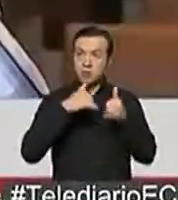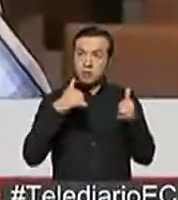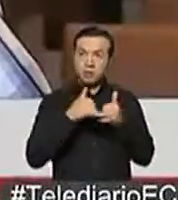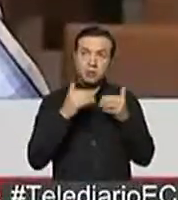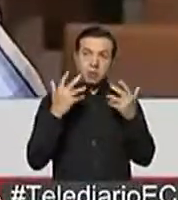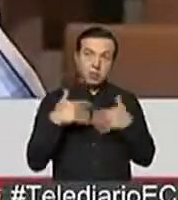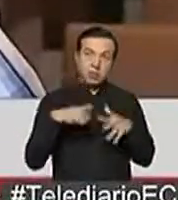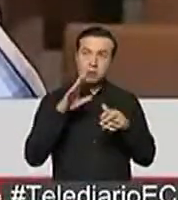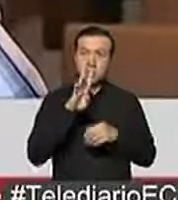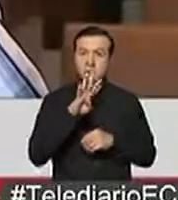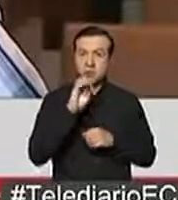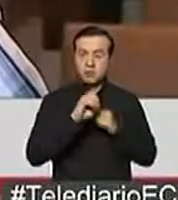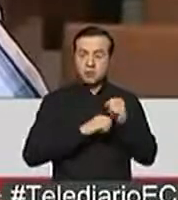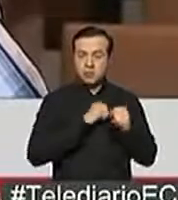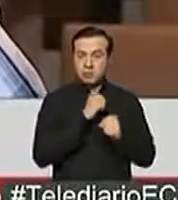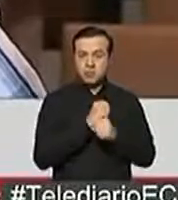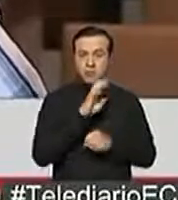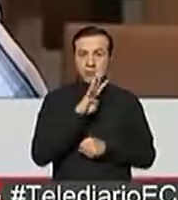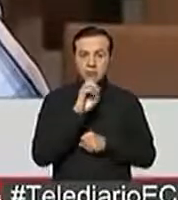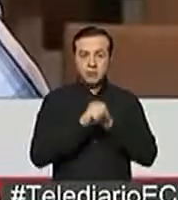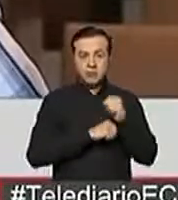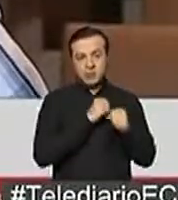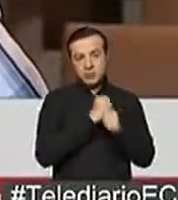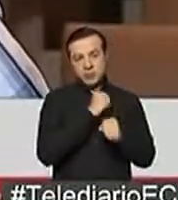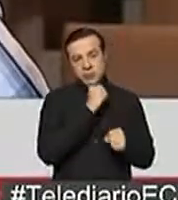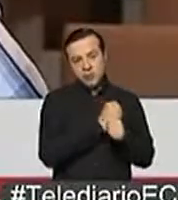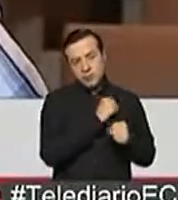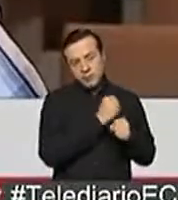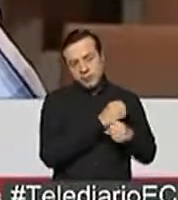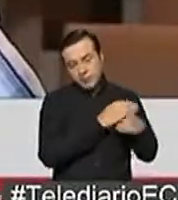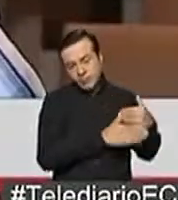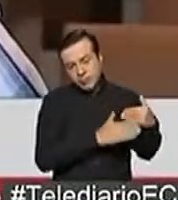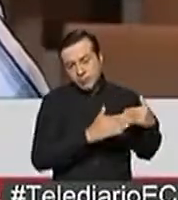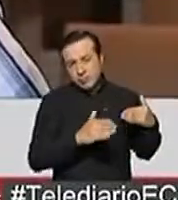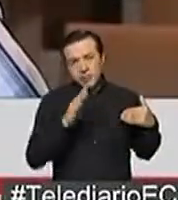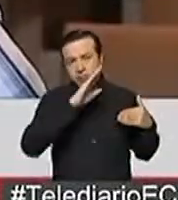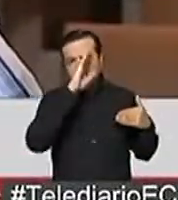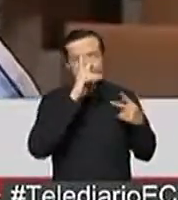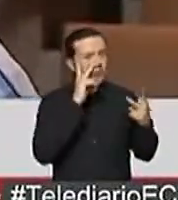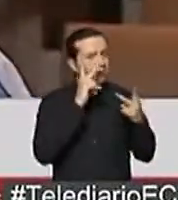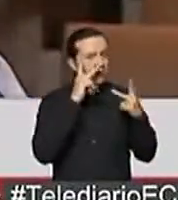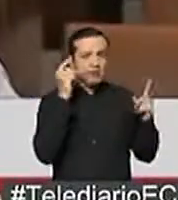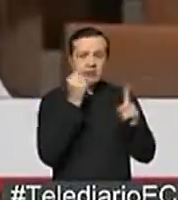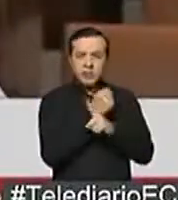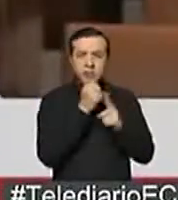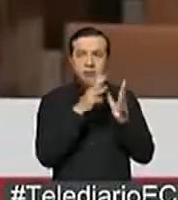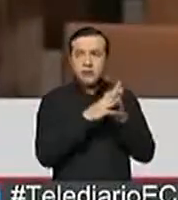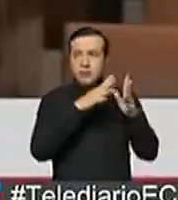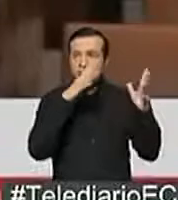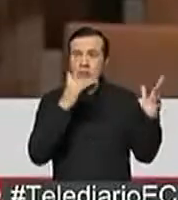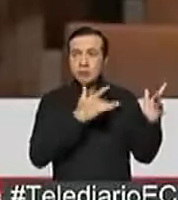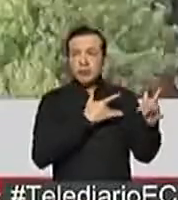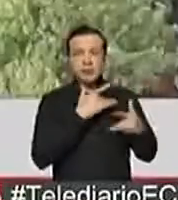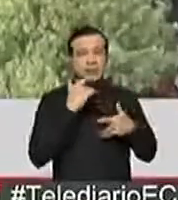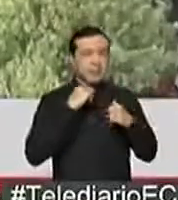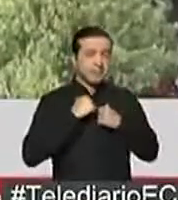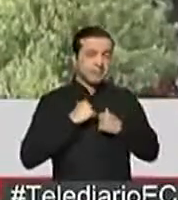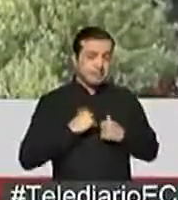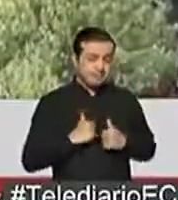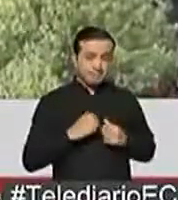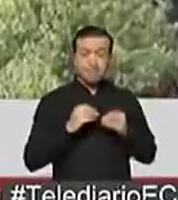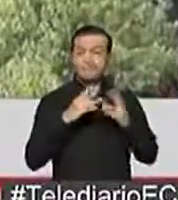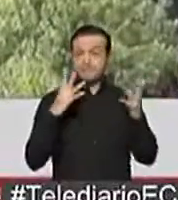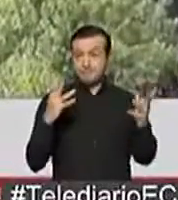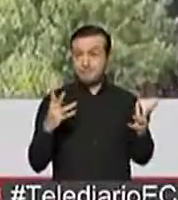Llevamos 40 años después de la dictadura y nunca habíamos visto algo semejante. Me da mucha pena. Las